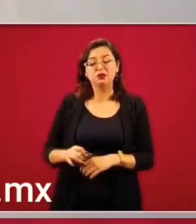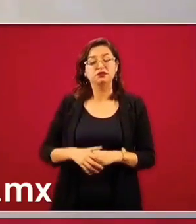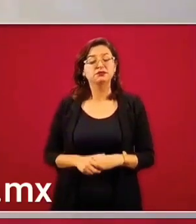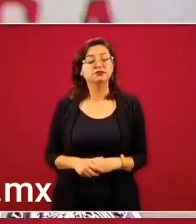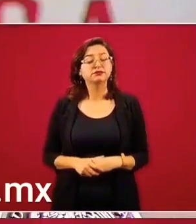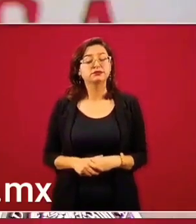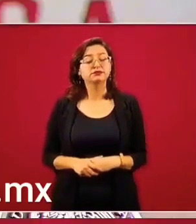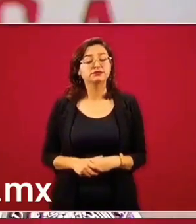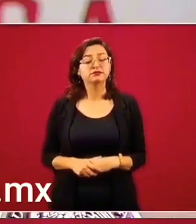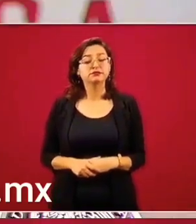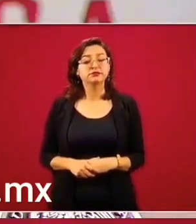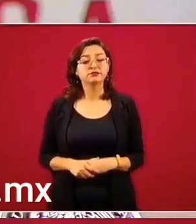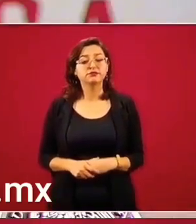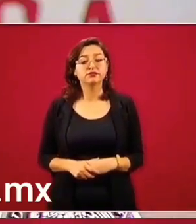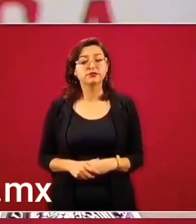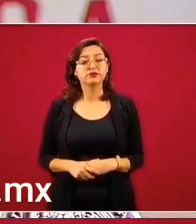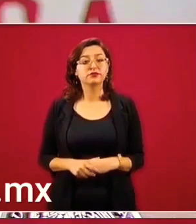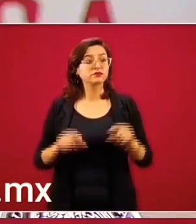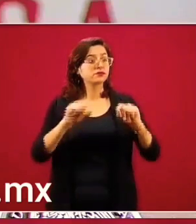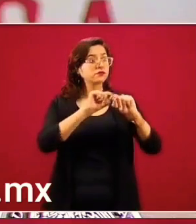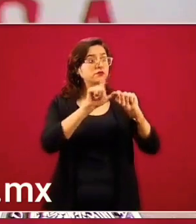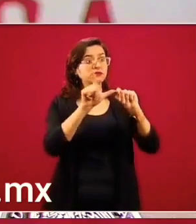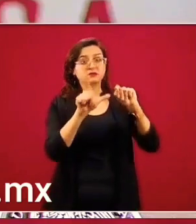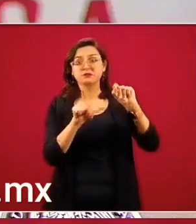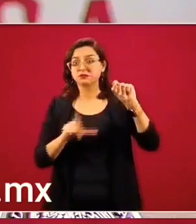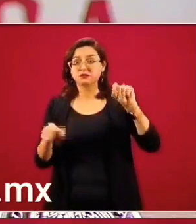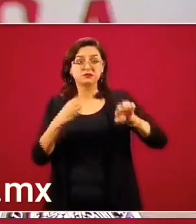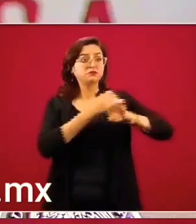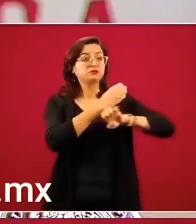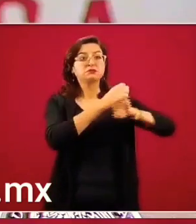Ahora sí que es para